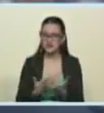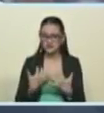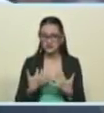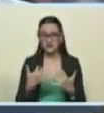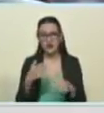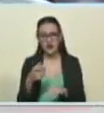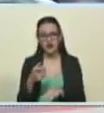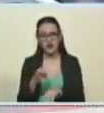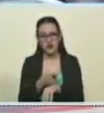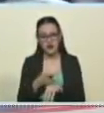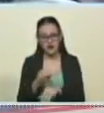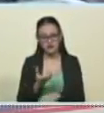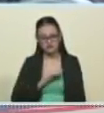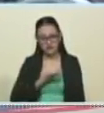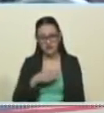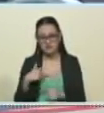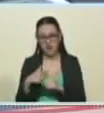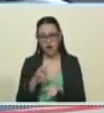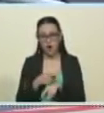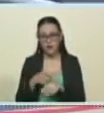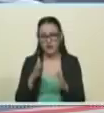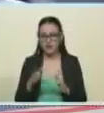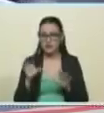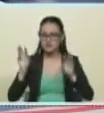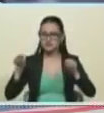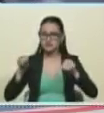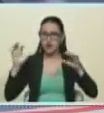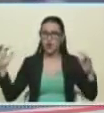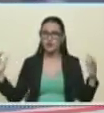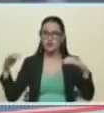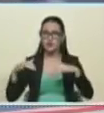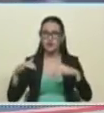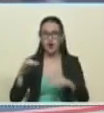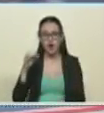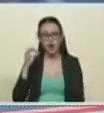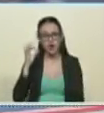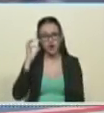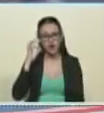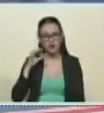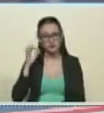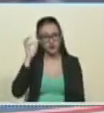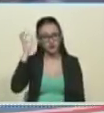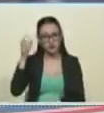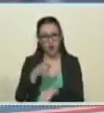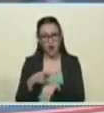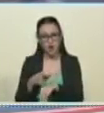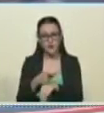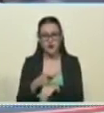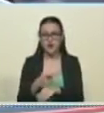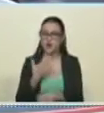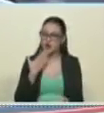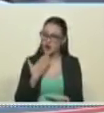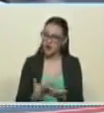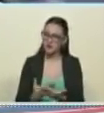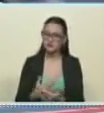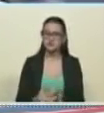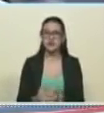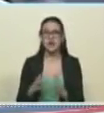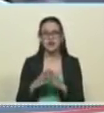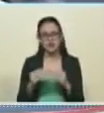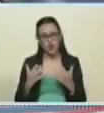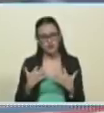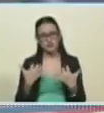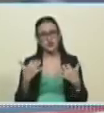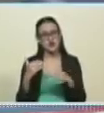de los gobernadores, que usted haya convocado a este Consejo Federal de Gobierno y nos haya dado la oportunidad a todas y a